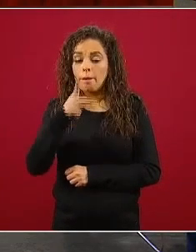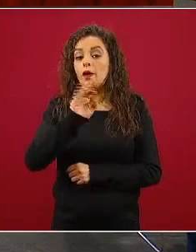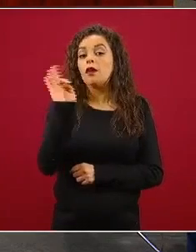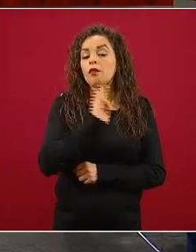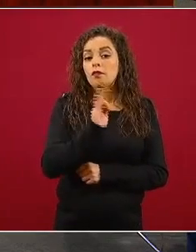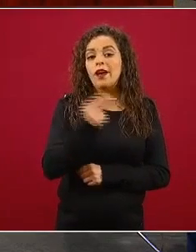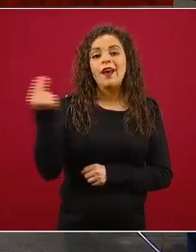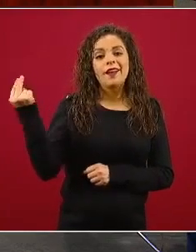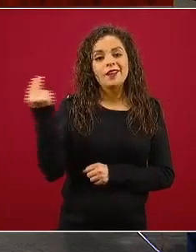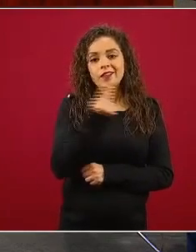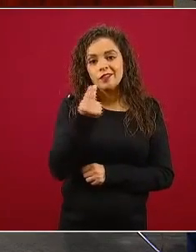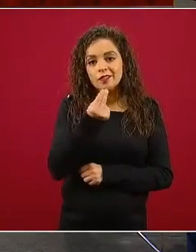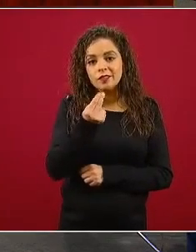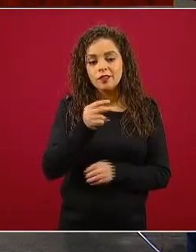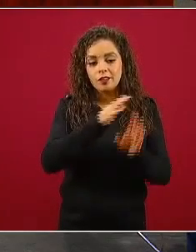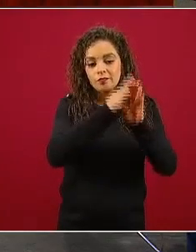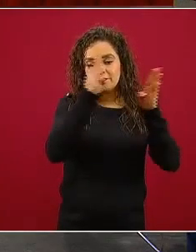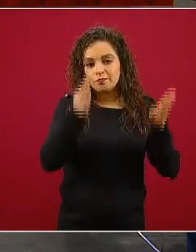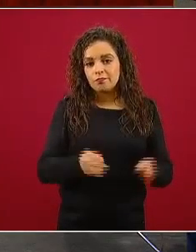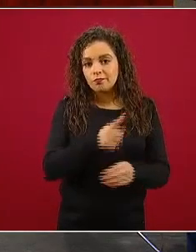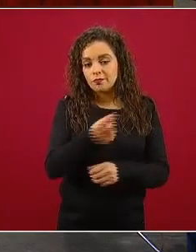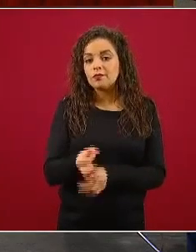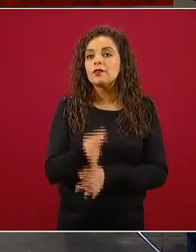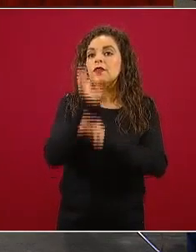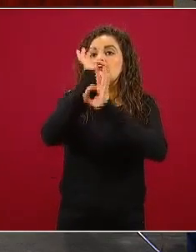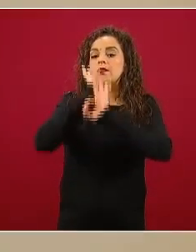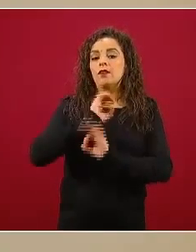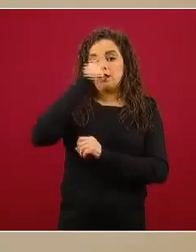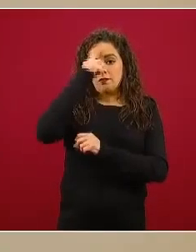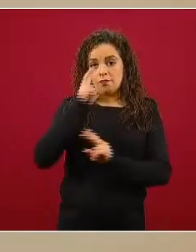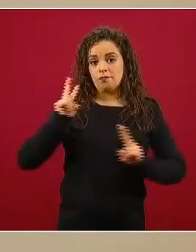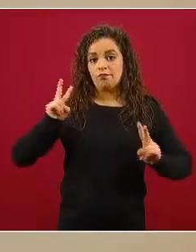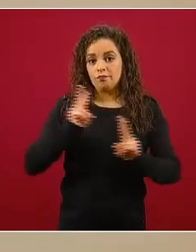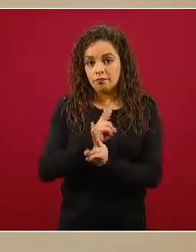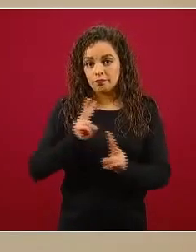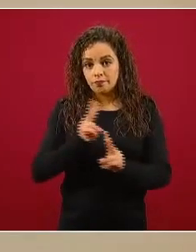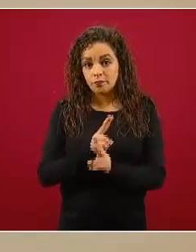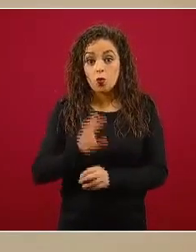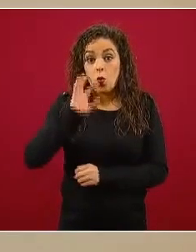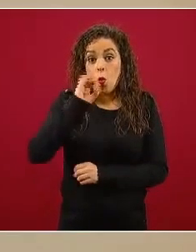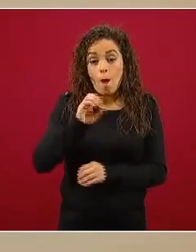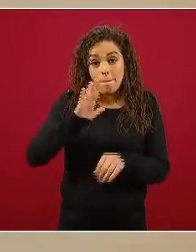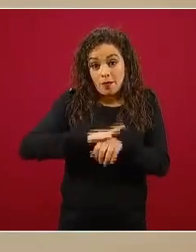necesite intubación y ventilación mecánica, o peor aún, que fallezca.